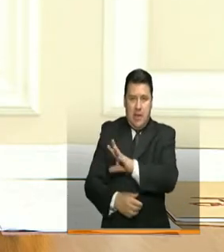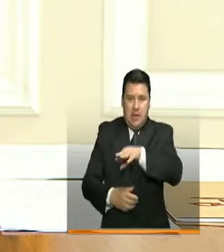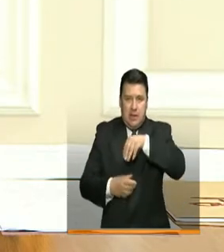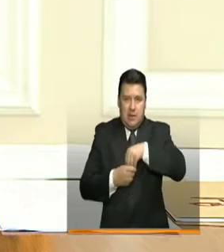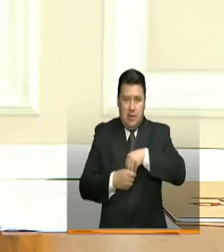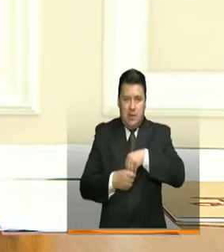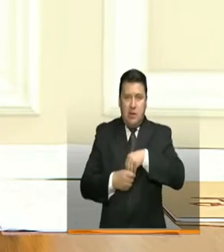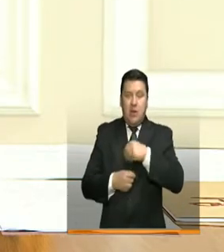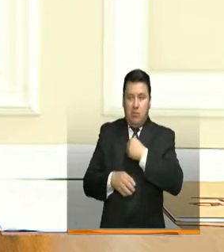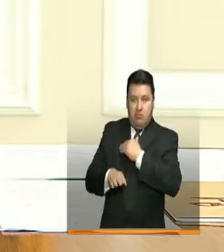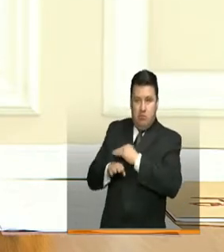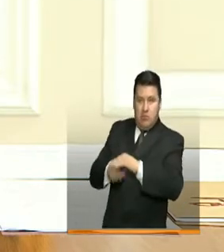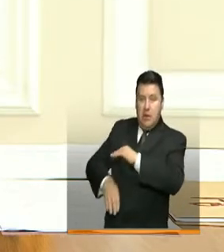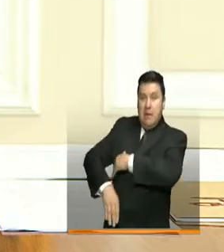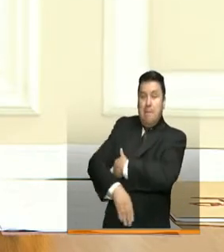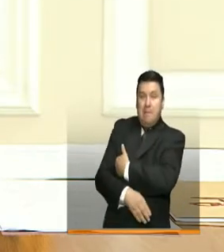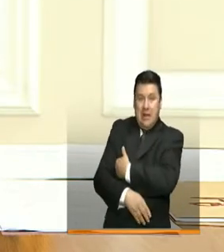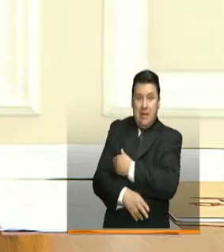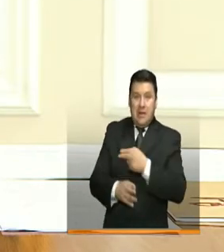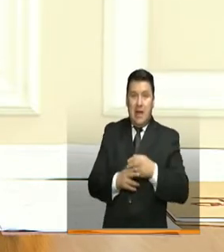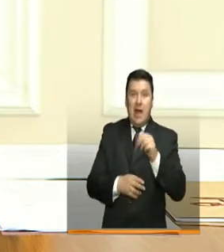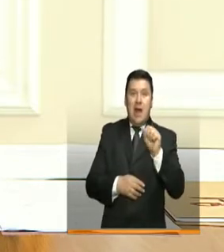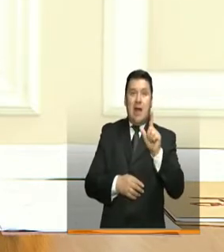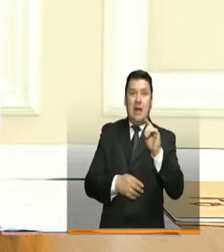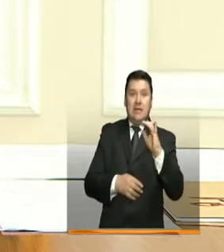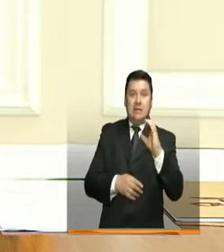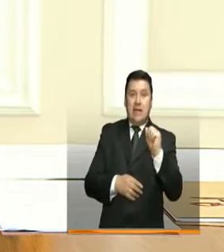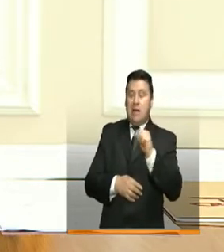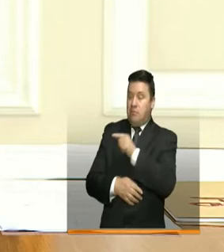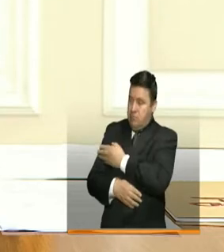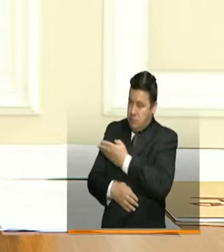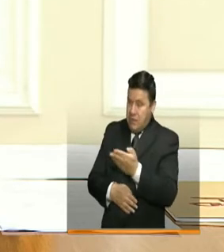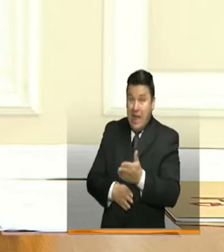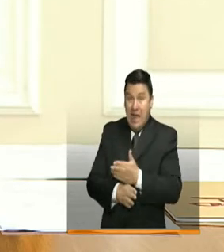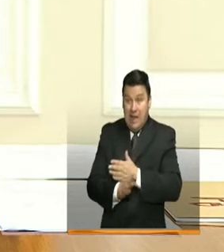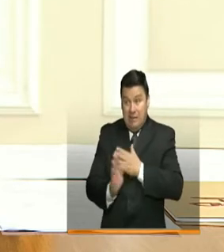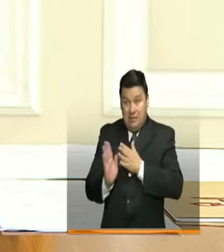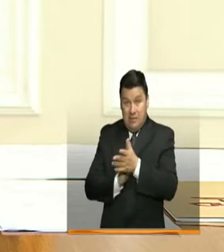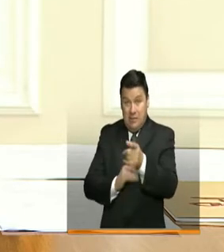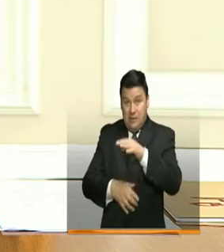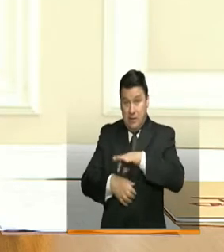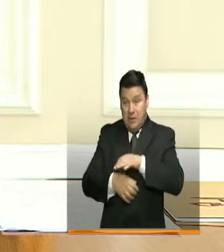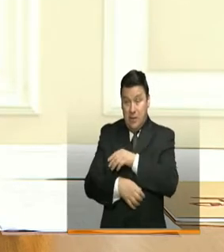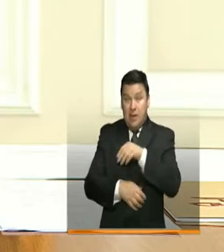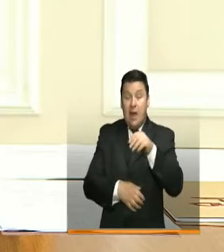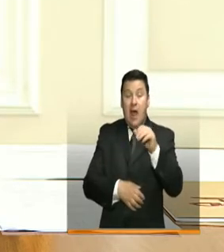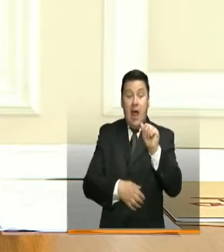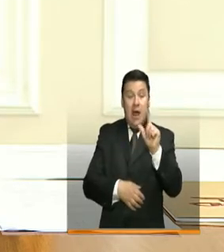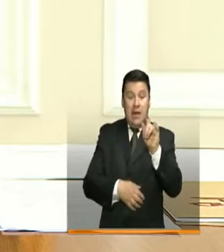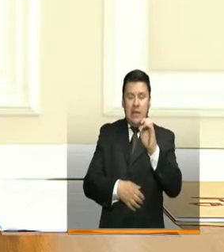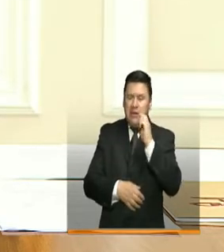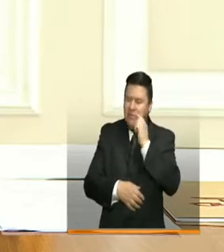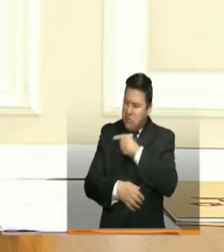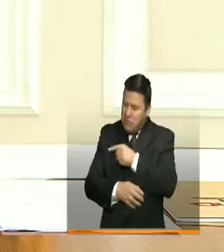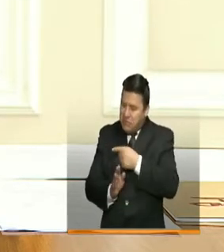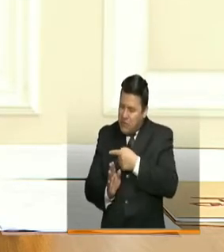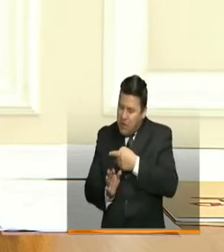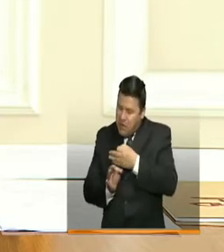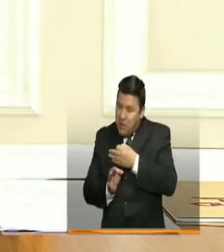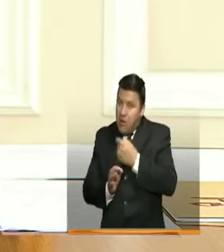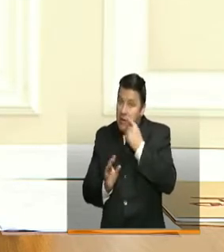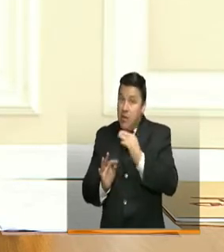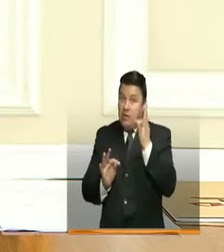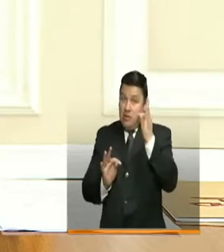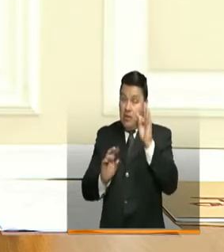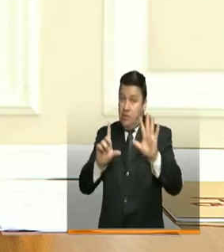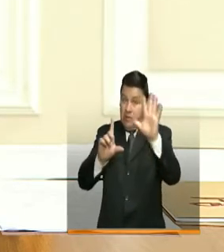Interior. Hoy he invitado a la ministra Alicia Arango, pero antes de darle la palabra a la ministra Arango, quiero que ustedes vean también este